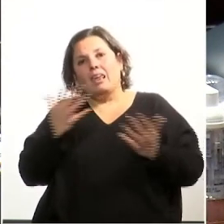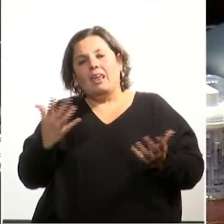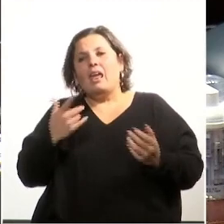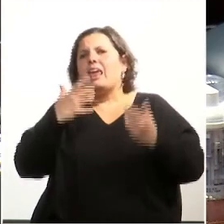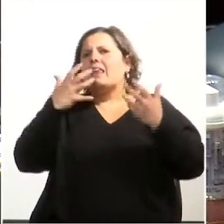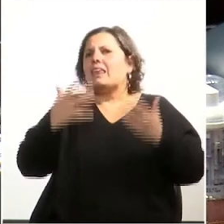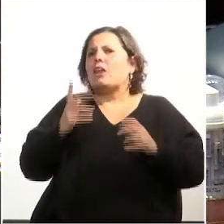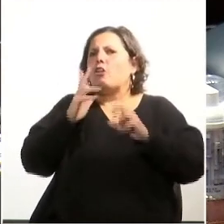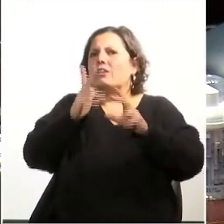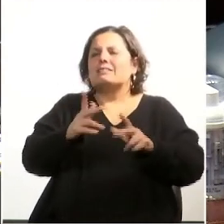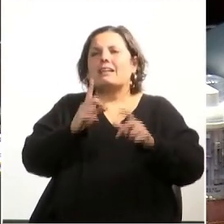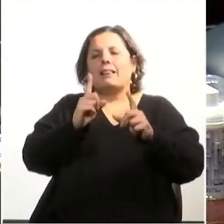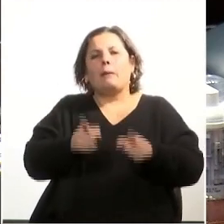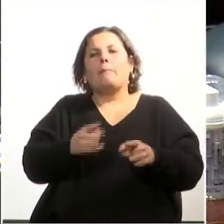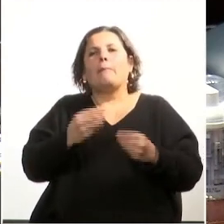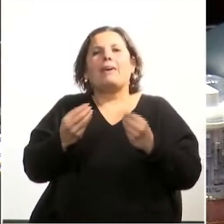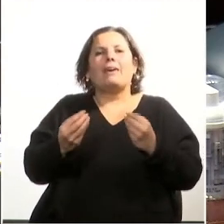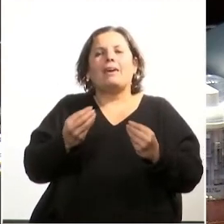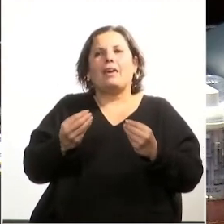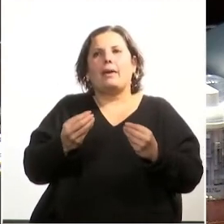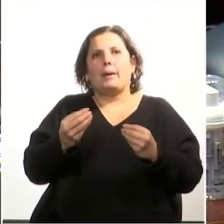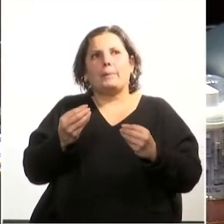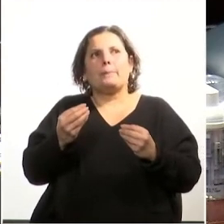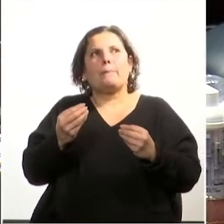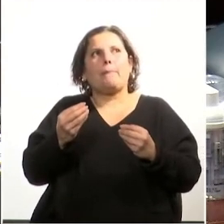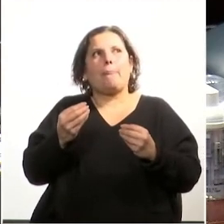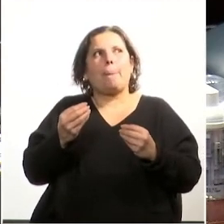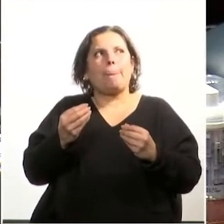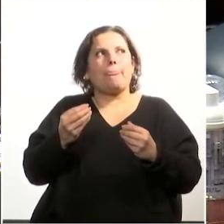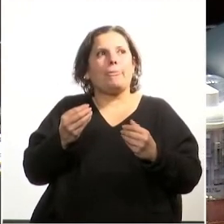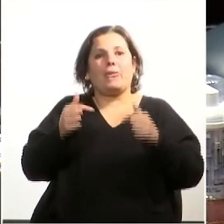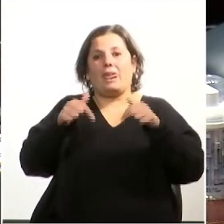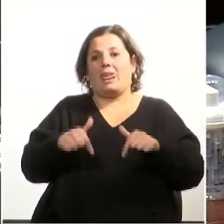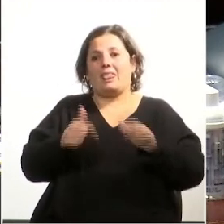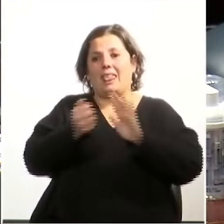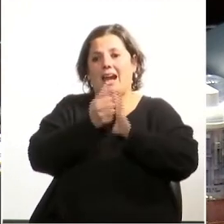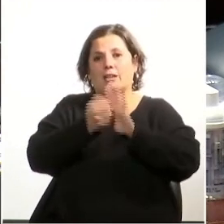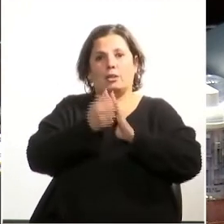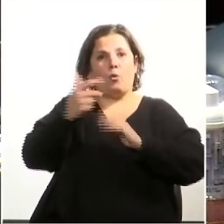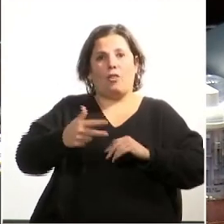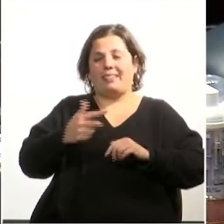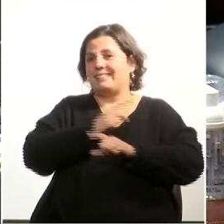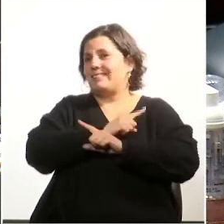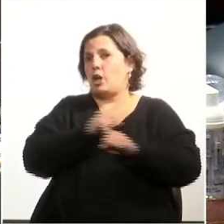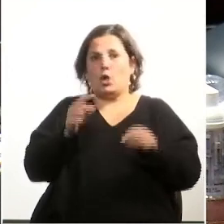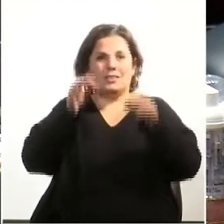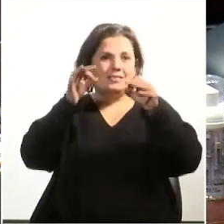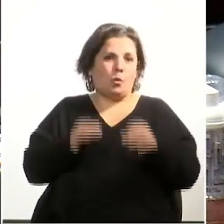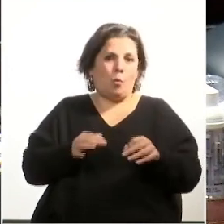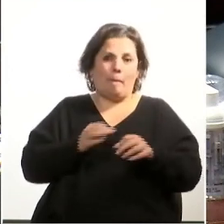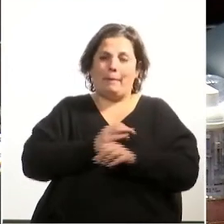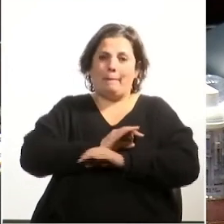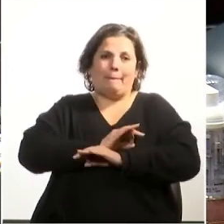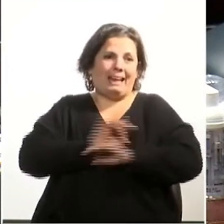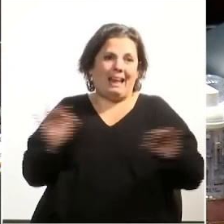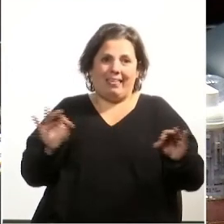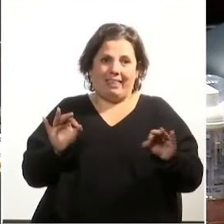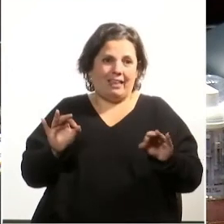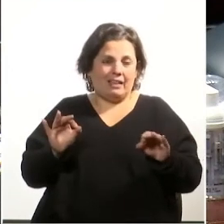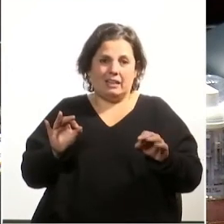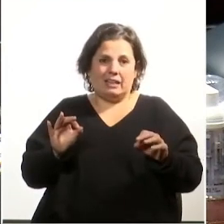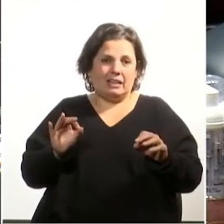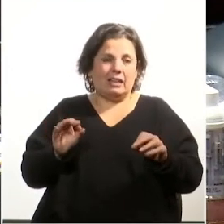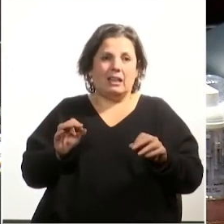Y quiero resaltar que este artículo 13 no se cumple en absoluto.